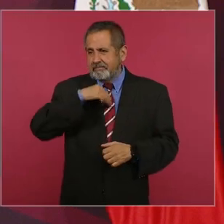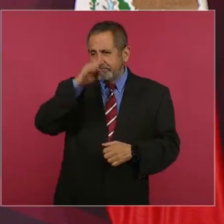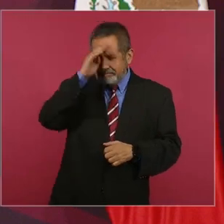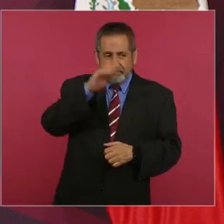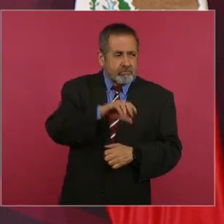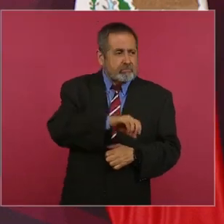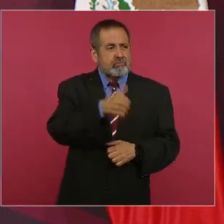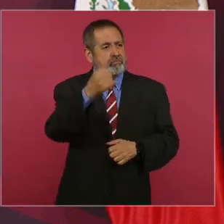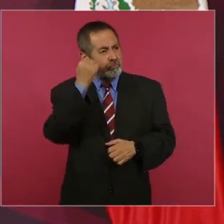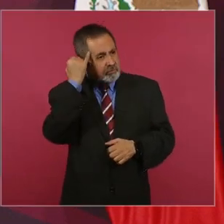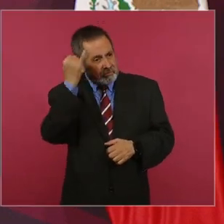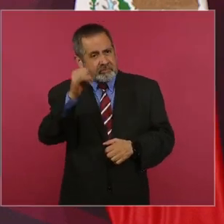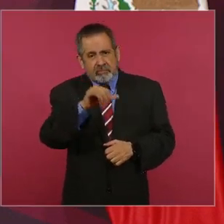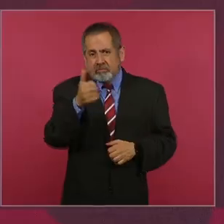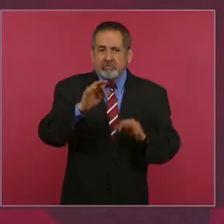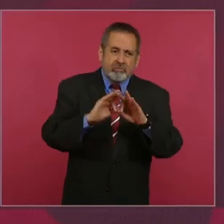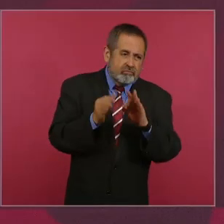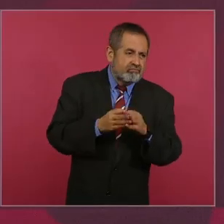estrategias